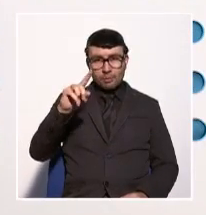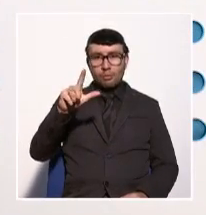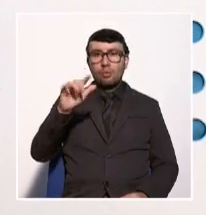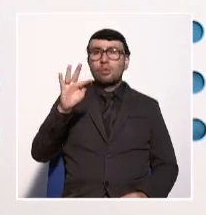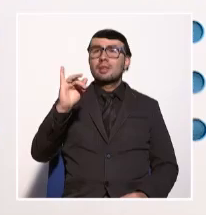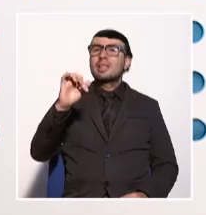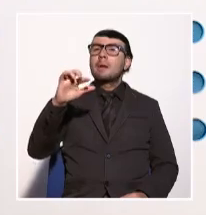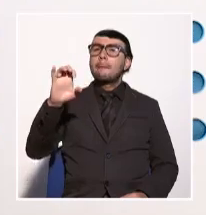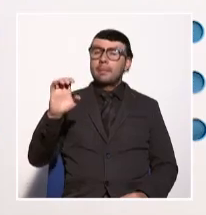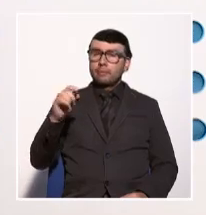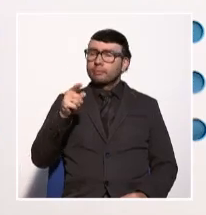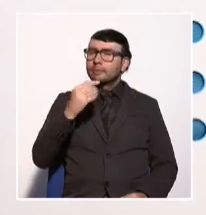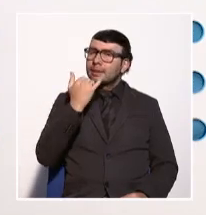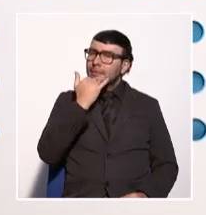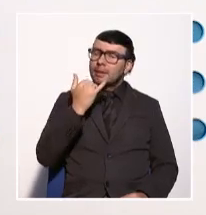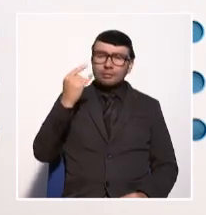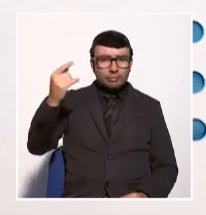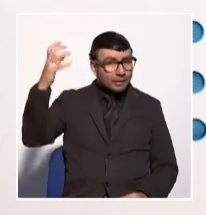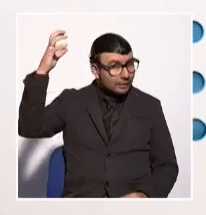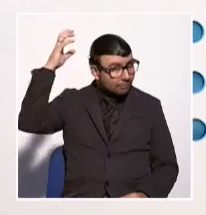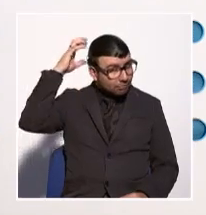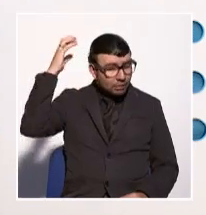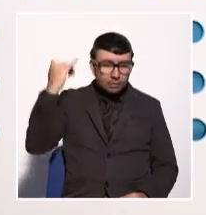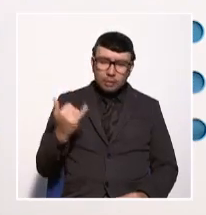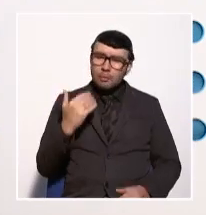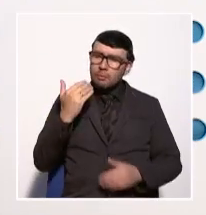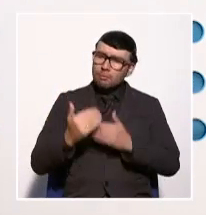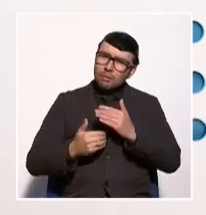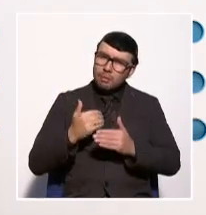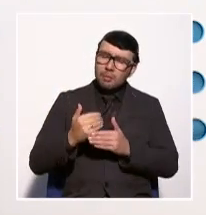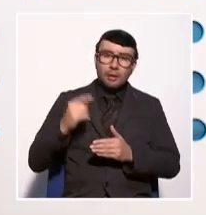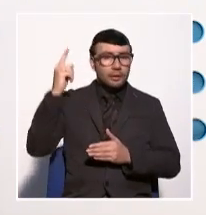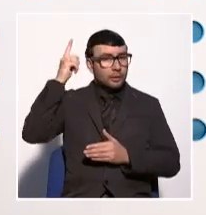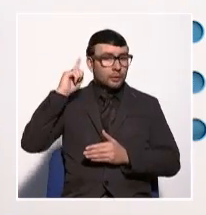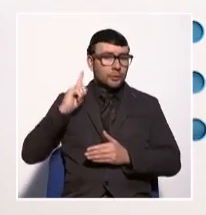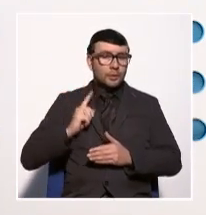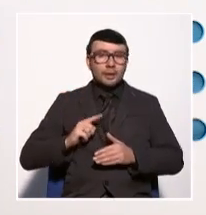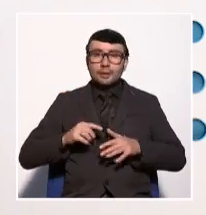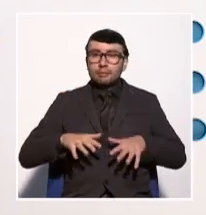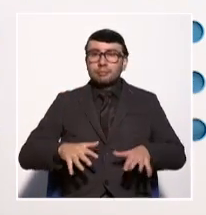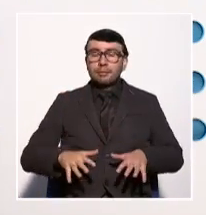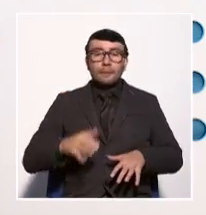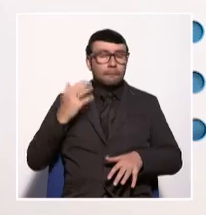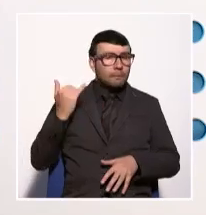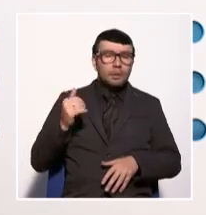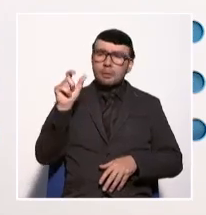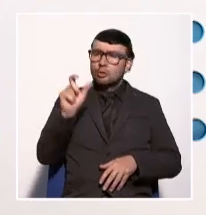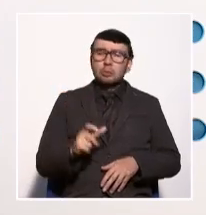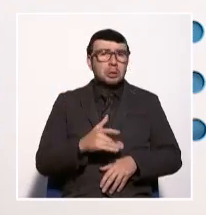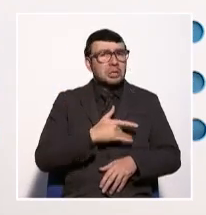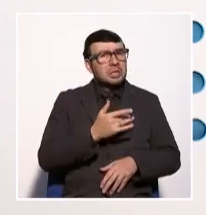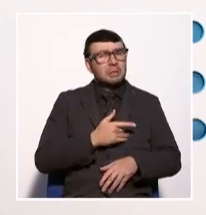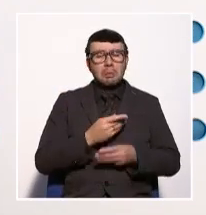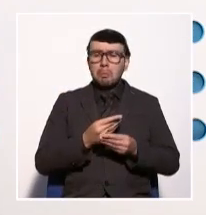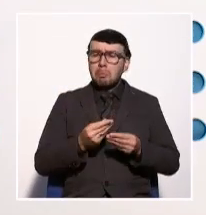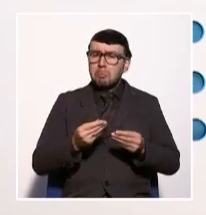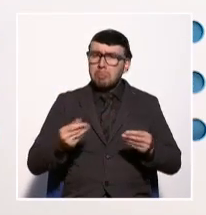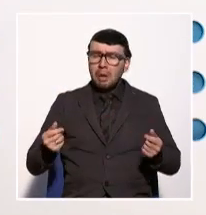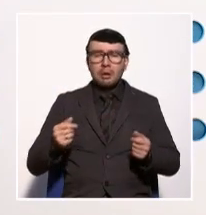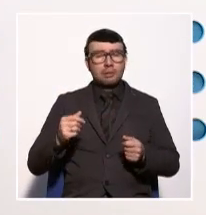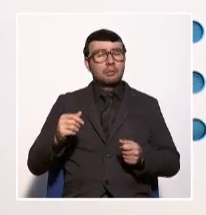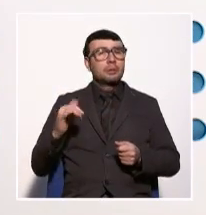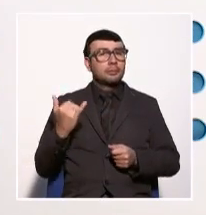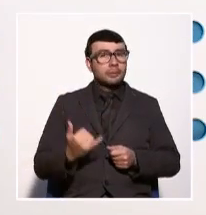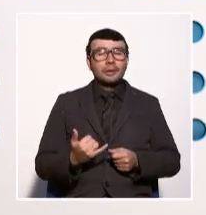entienda pues partecitas de el recorrido de los nervios entonces la persona va perdiendo sensibilidad y lógico la inervación